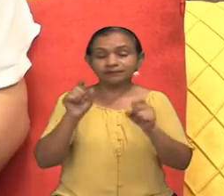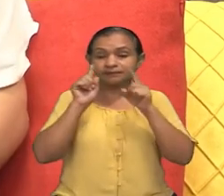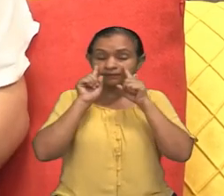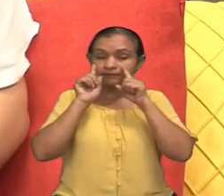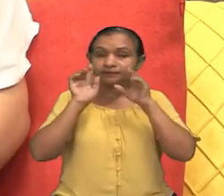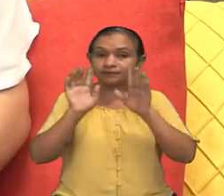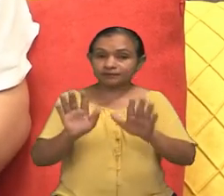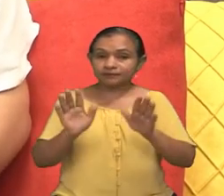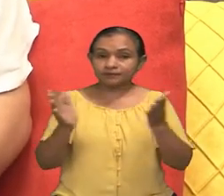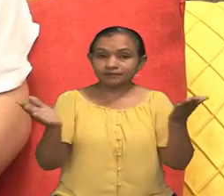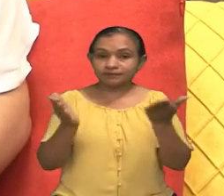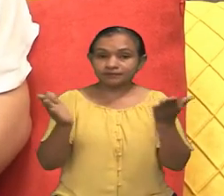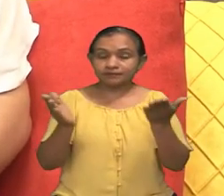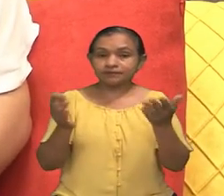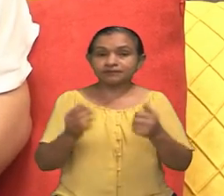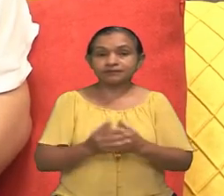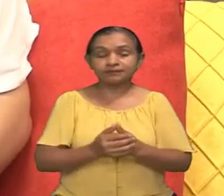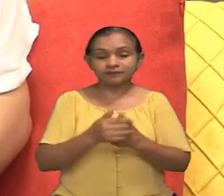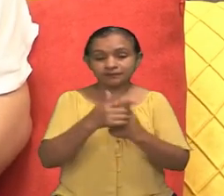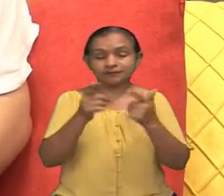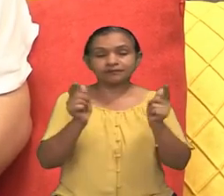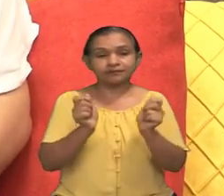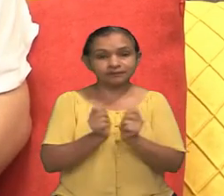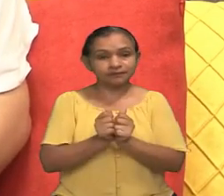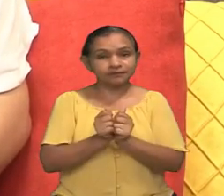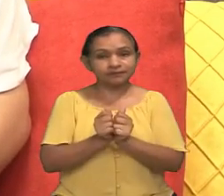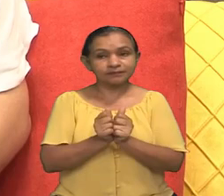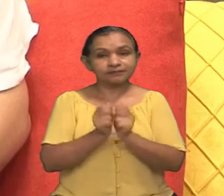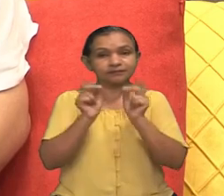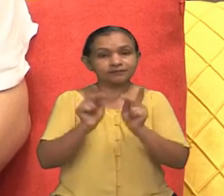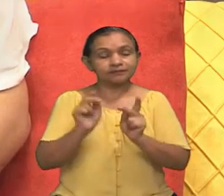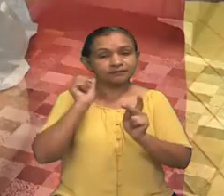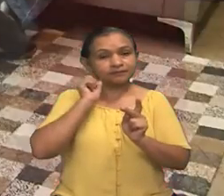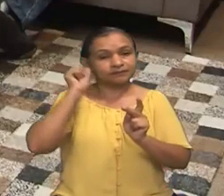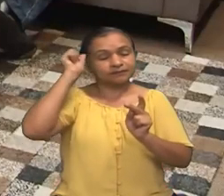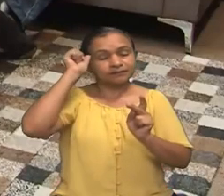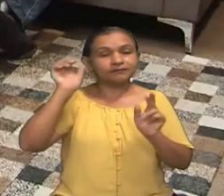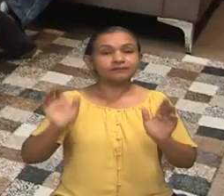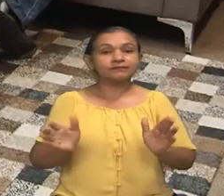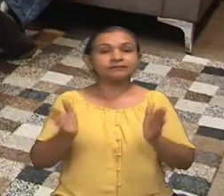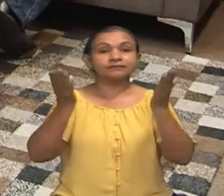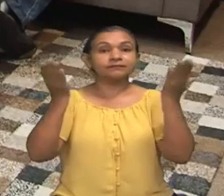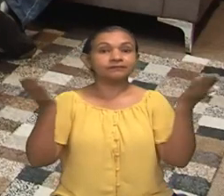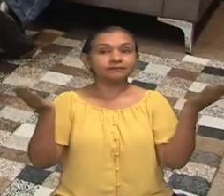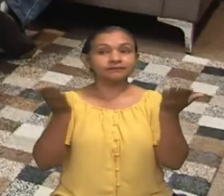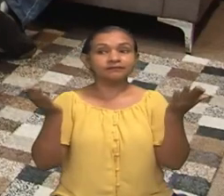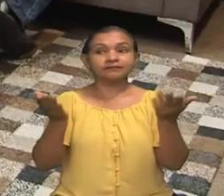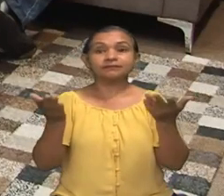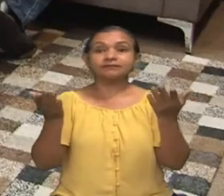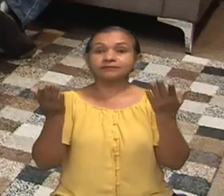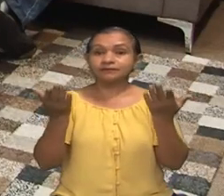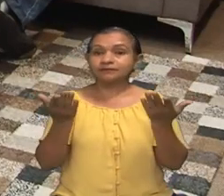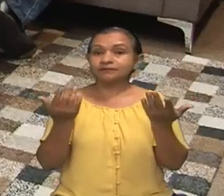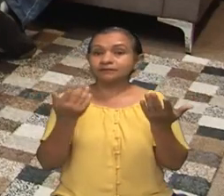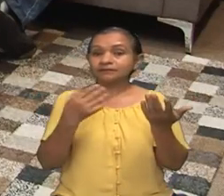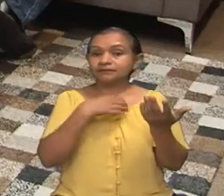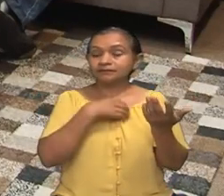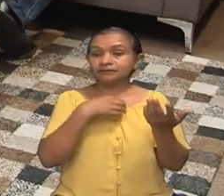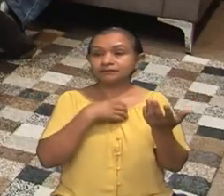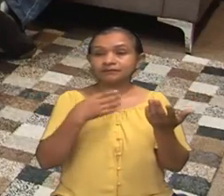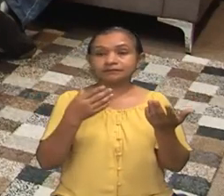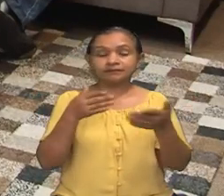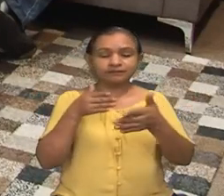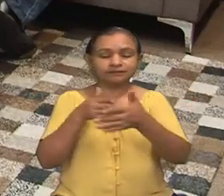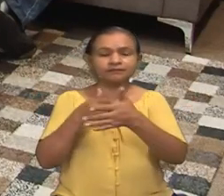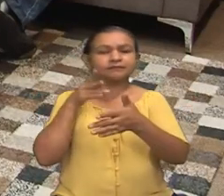trato a este grupo de adultos mayores. Sin duda alguna herencia también para nuestra cultura. Tenemos que hacer